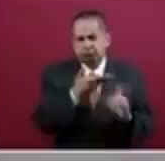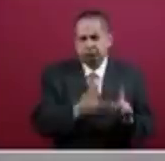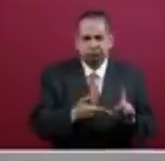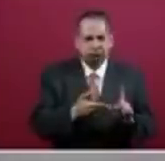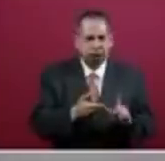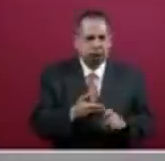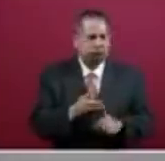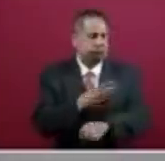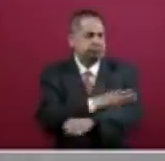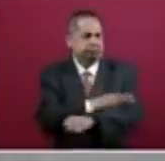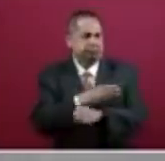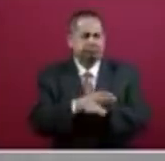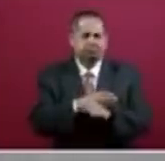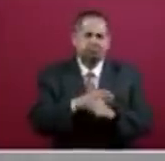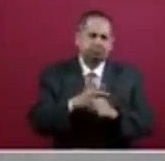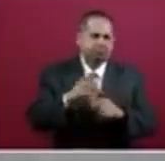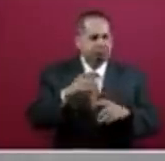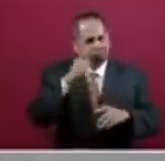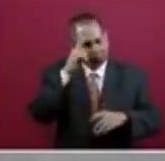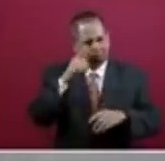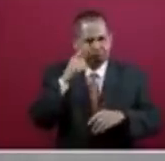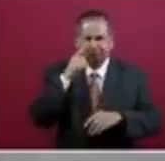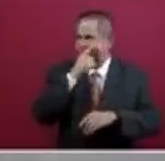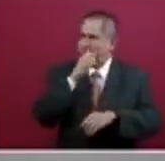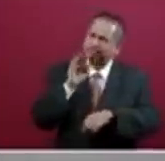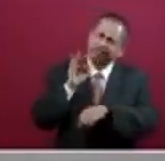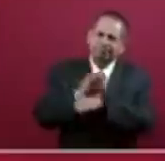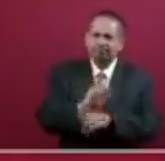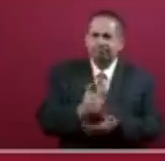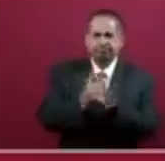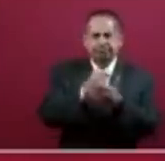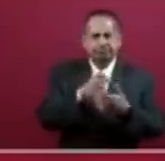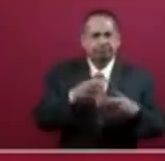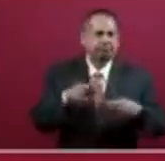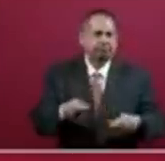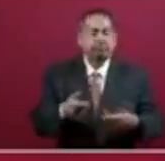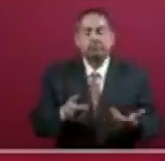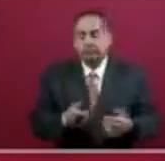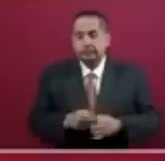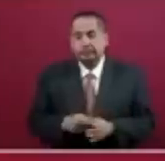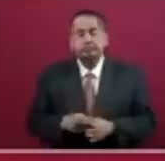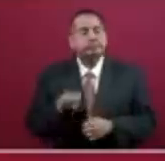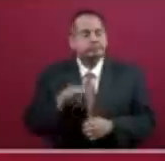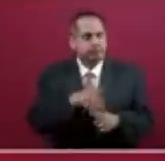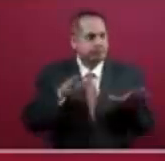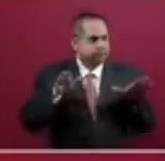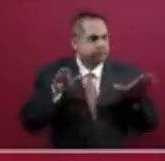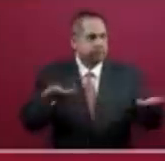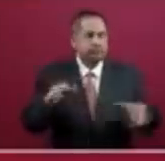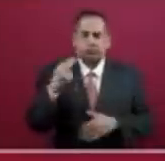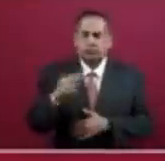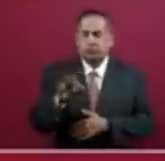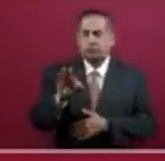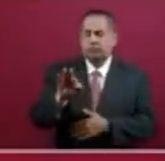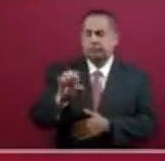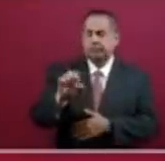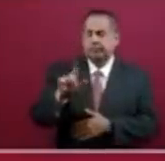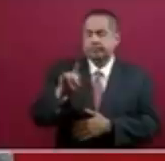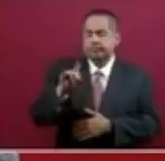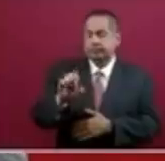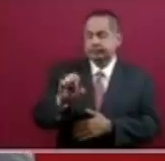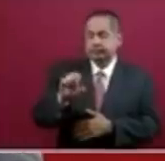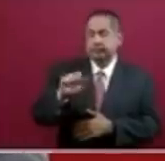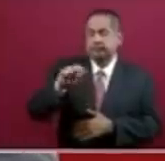apóstol de la democracia. Entonces, se va a llamar Aeropuerto Felipe Ángeles